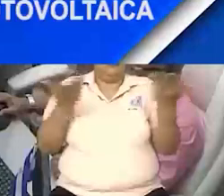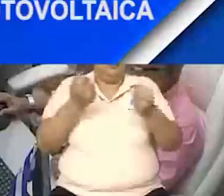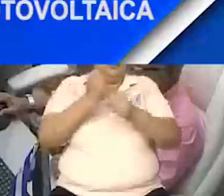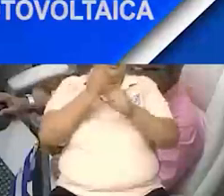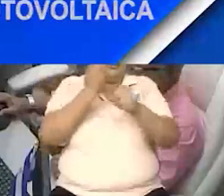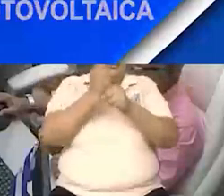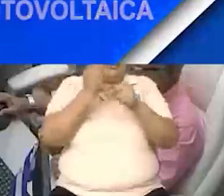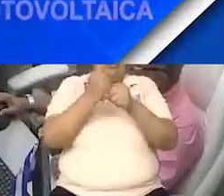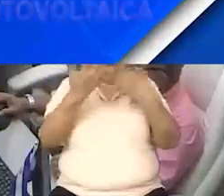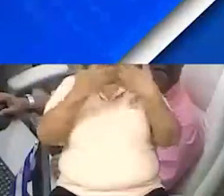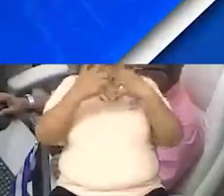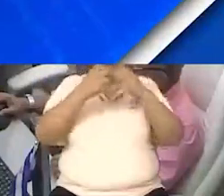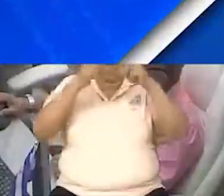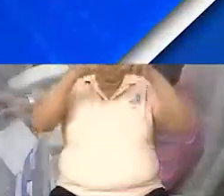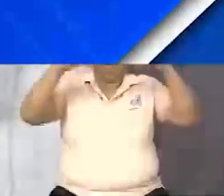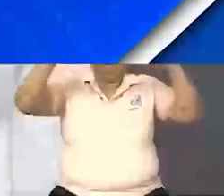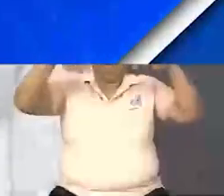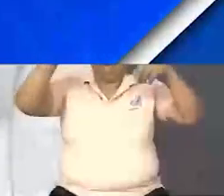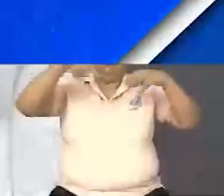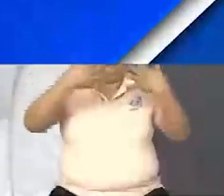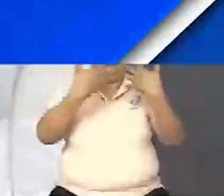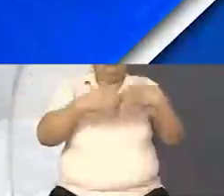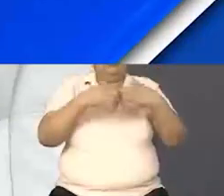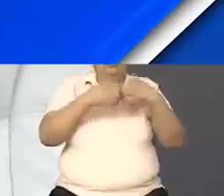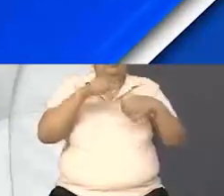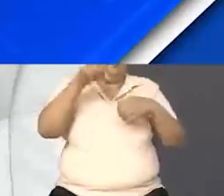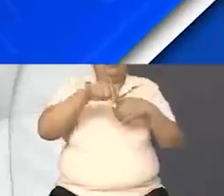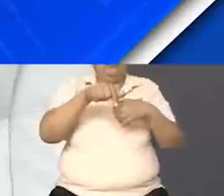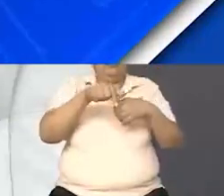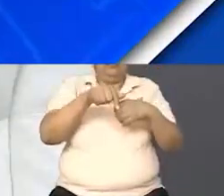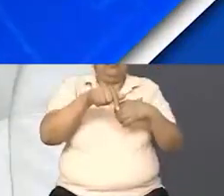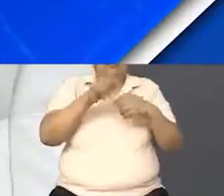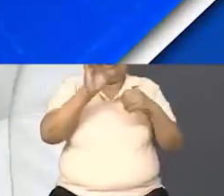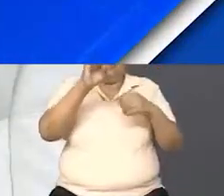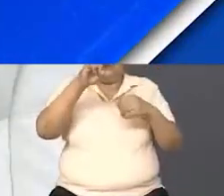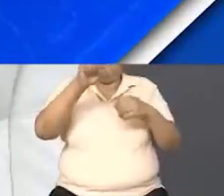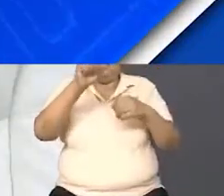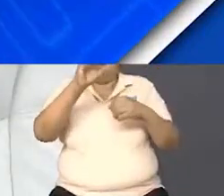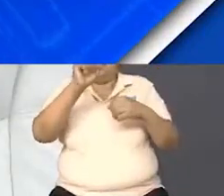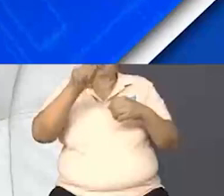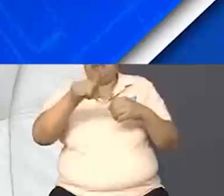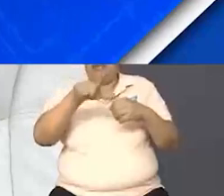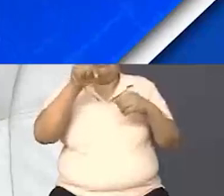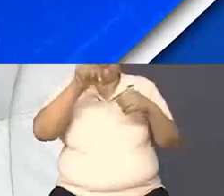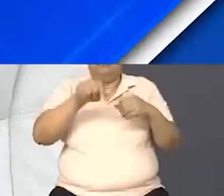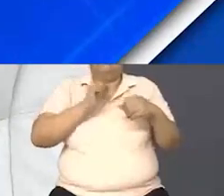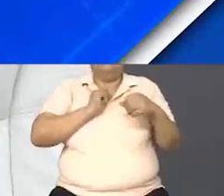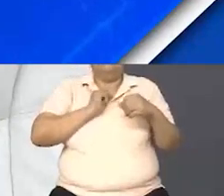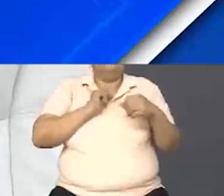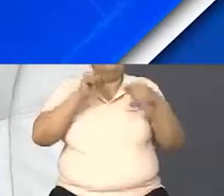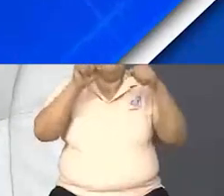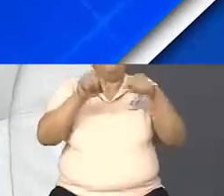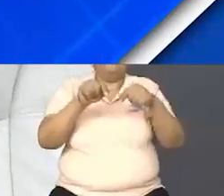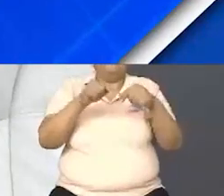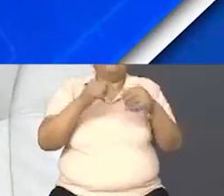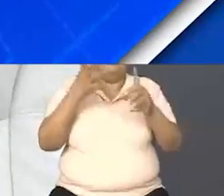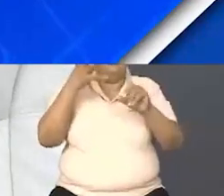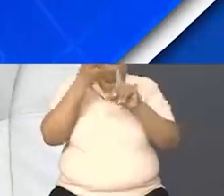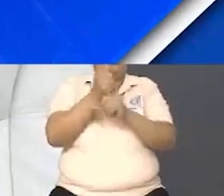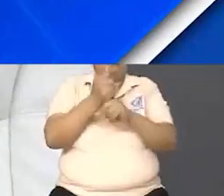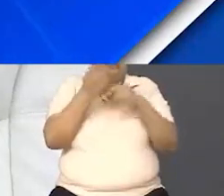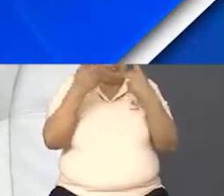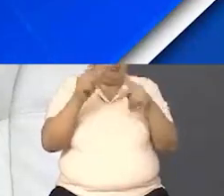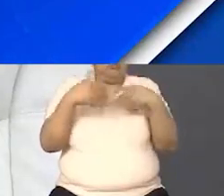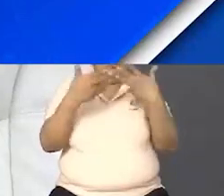energética de los sistemas de la empresa nicaragüense de acueductos y alcantarillados sanitarios en acal logrando a su